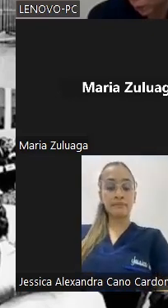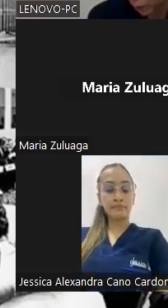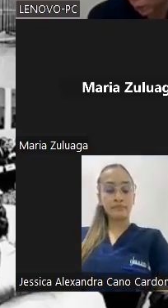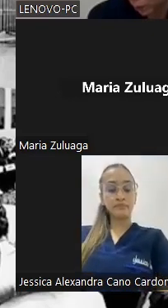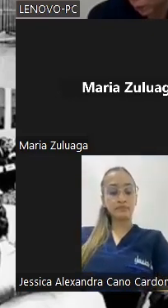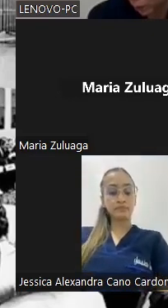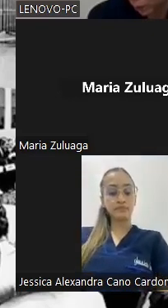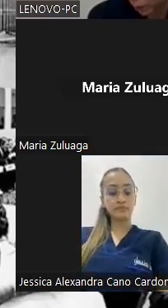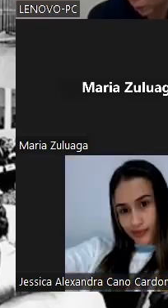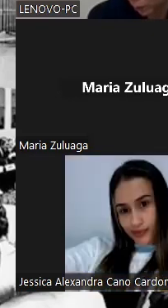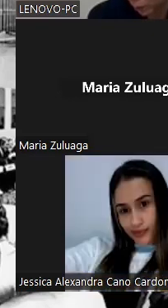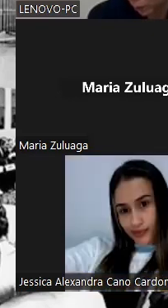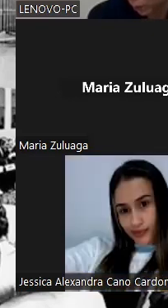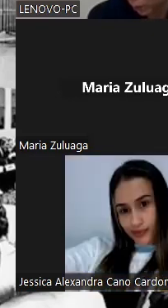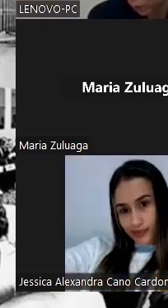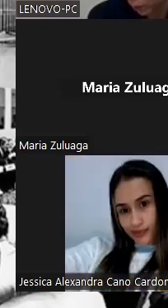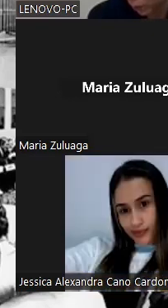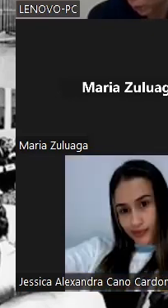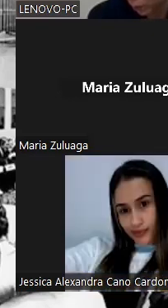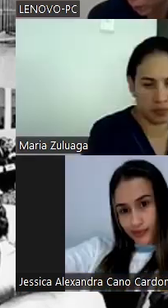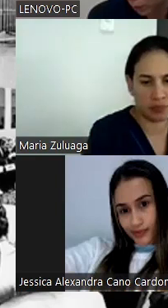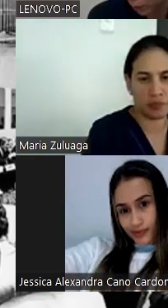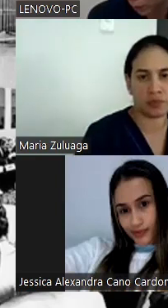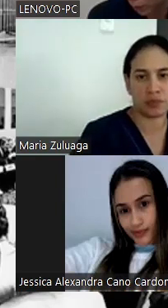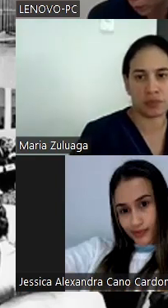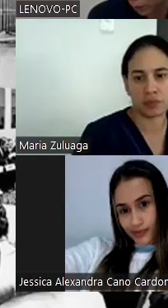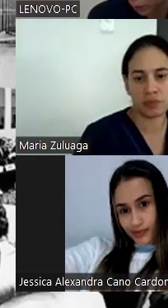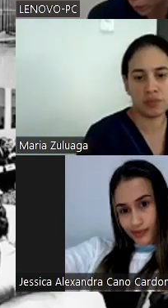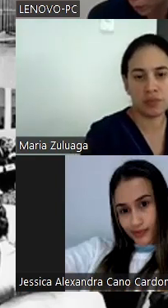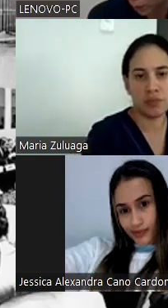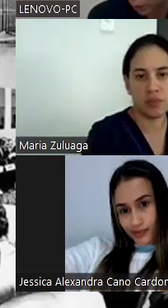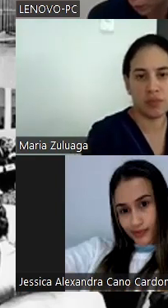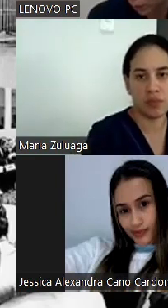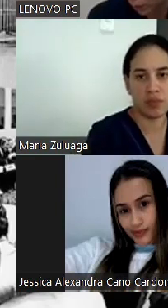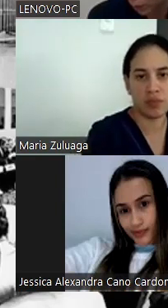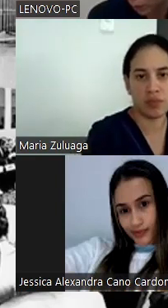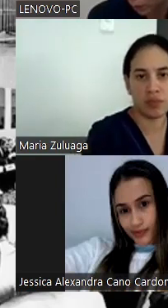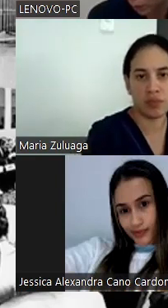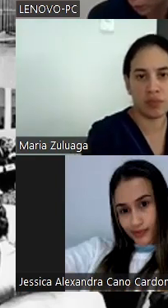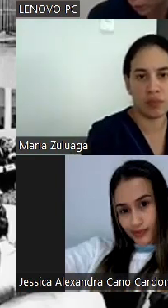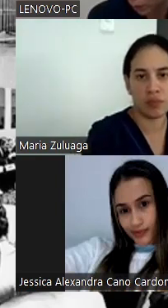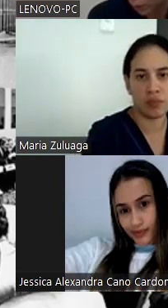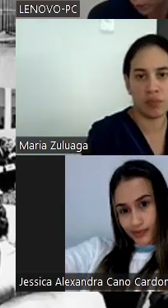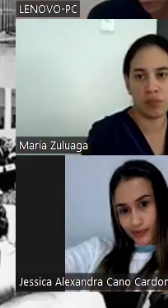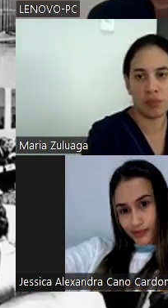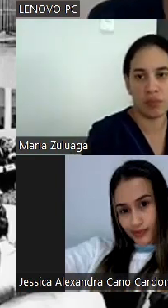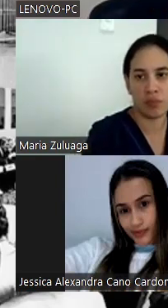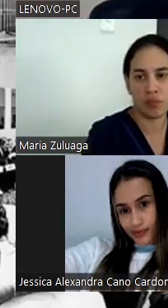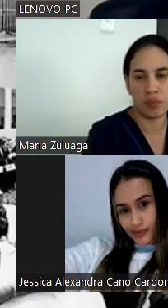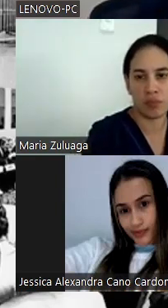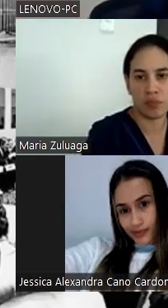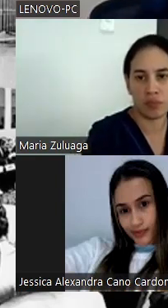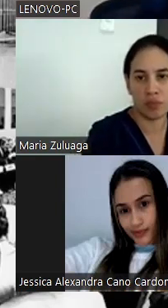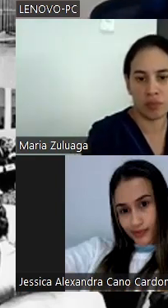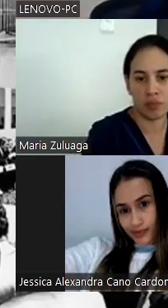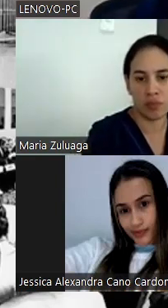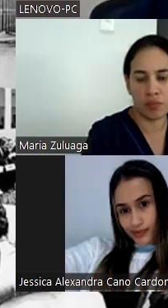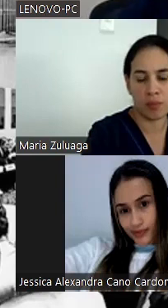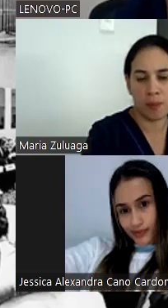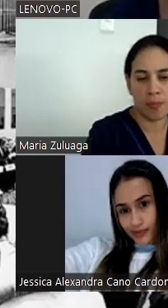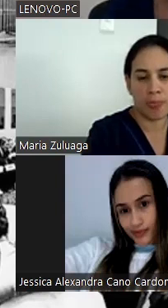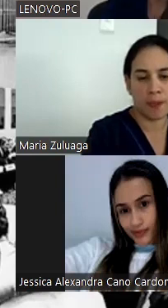médica de los seres humanos debe realizarse de acuerdo a la importancia de su objetivo, ¿sí? Y pues que este pues no debe sobrepasar pues como